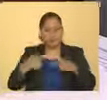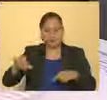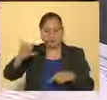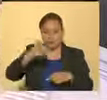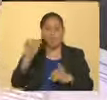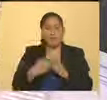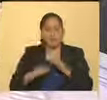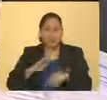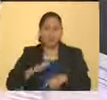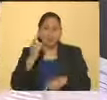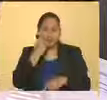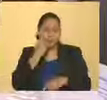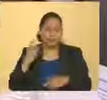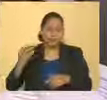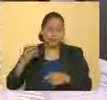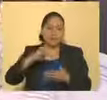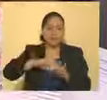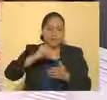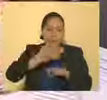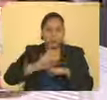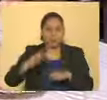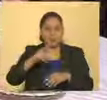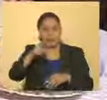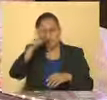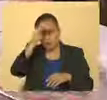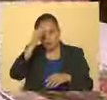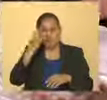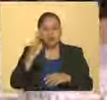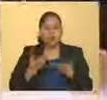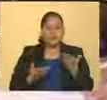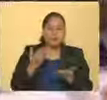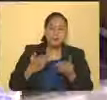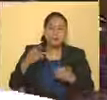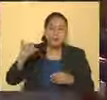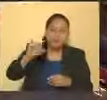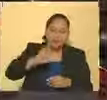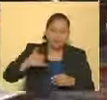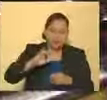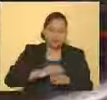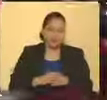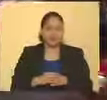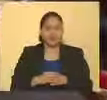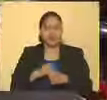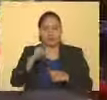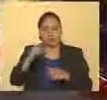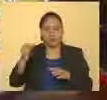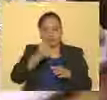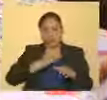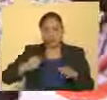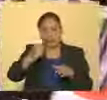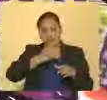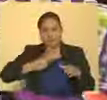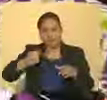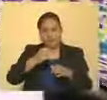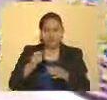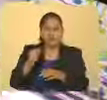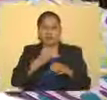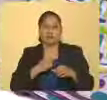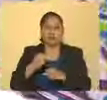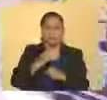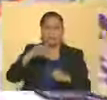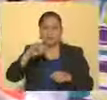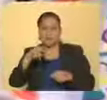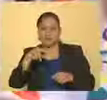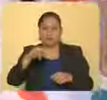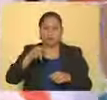falta más, le ponemos más harina. Ok. Acuérdense que es como al tanteo, ¿no? Sí. Mientras tú bates, yo que bato. Bates. Bate que bate.